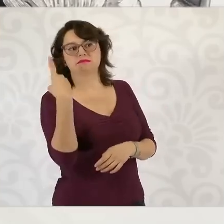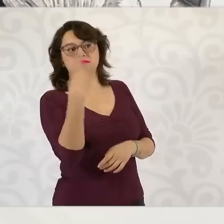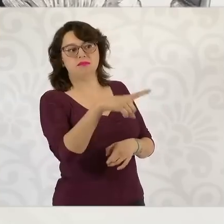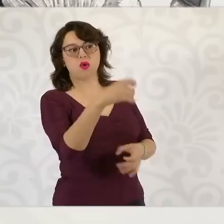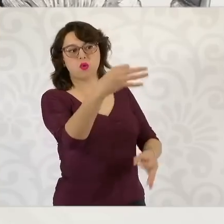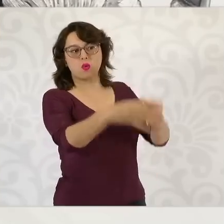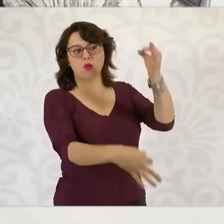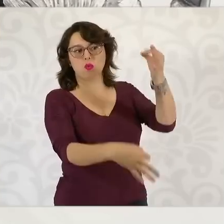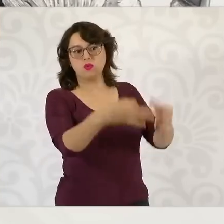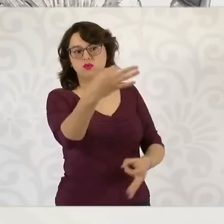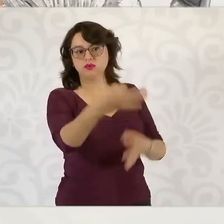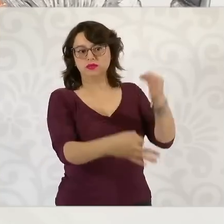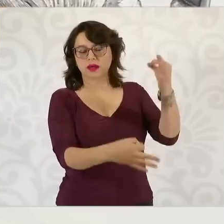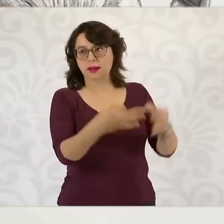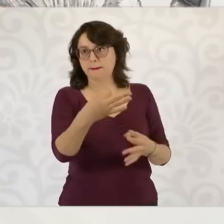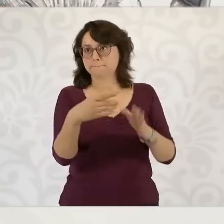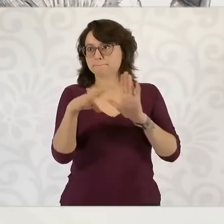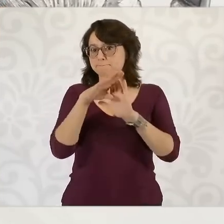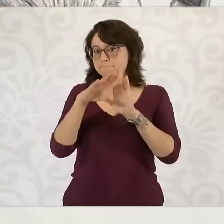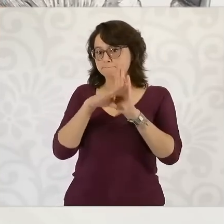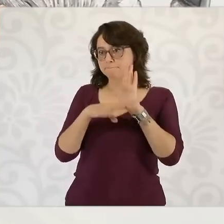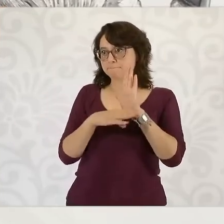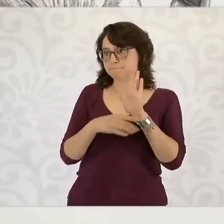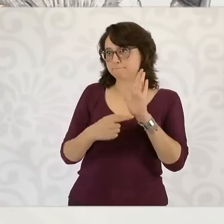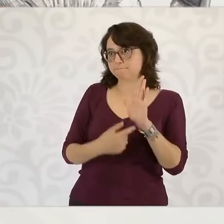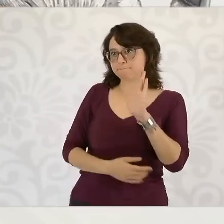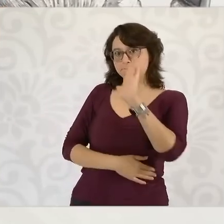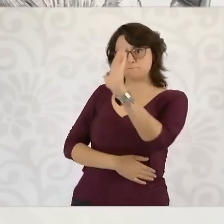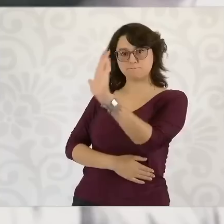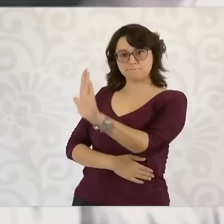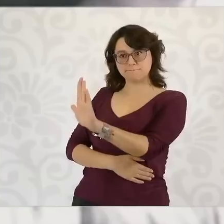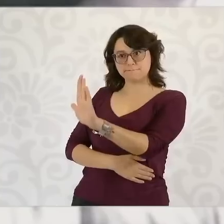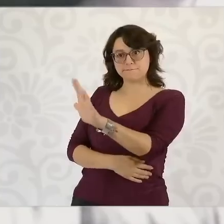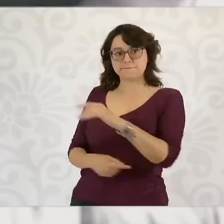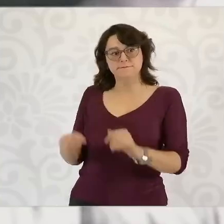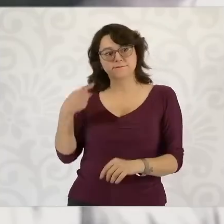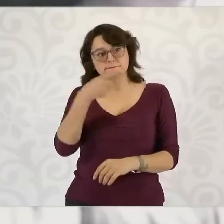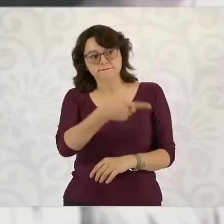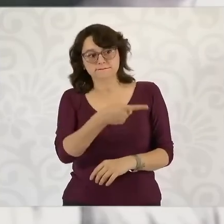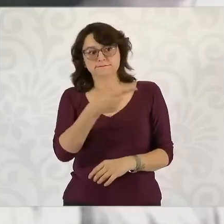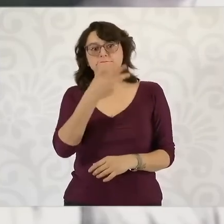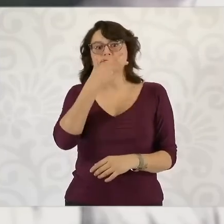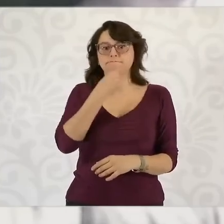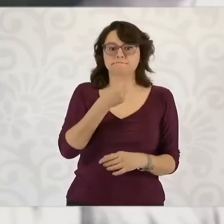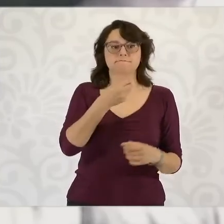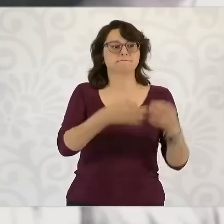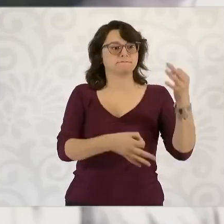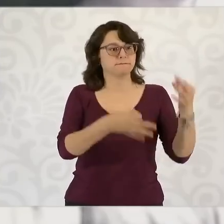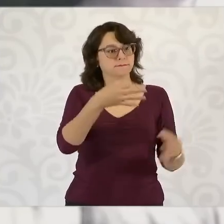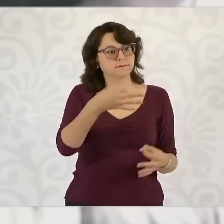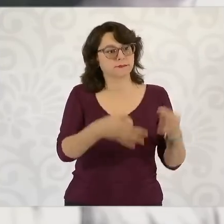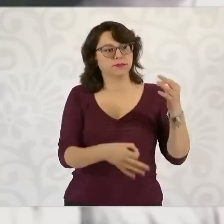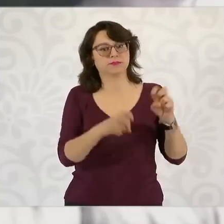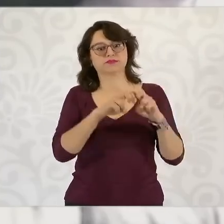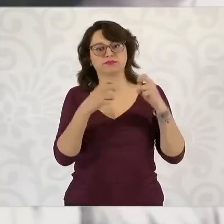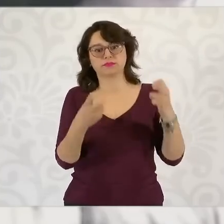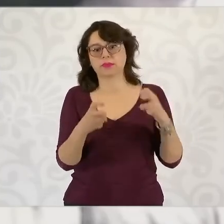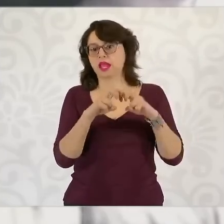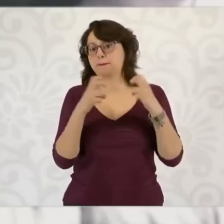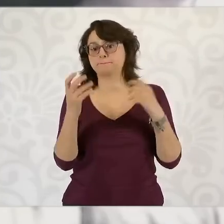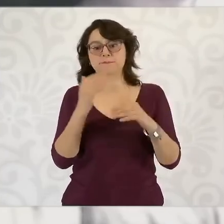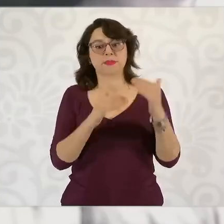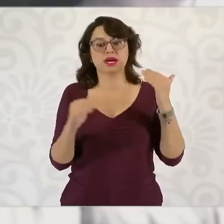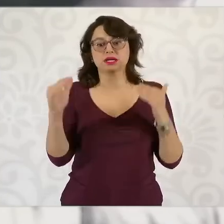sea imputable penalmente a ese juez, magistrado o ministro, tenemos el derecho